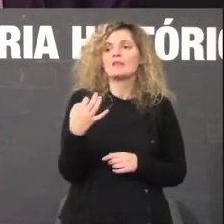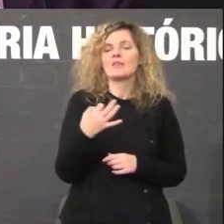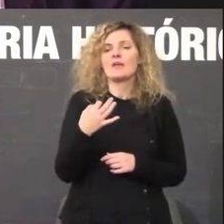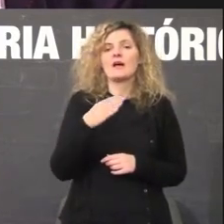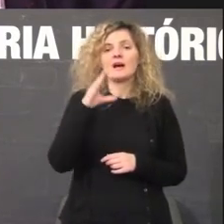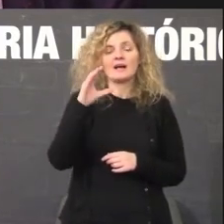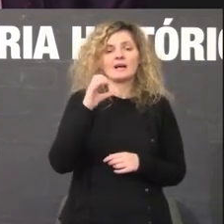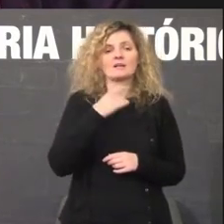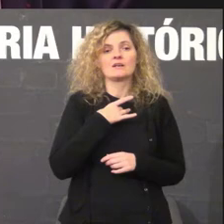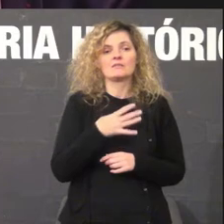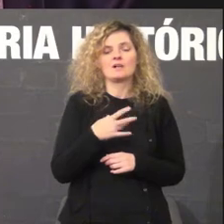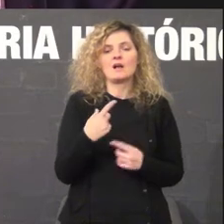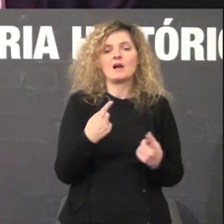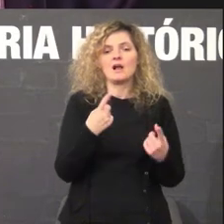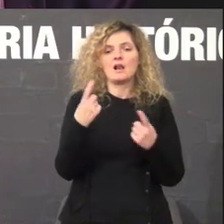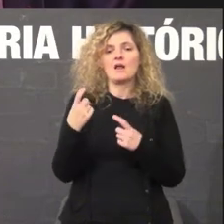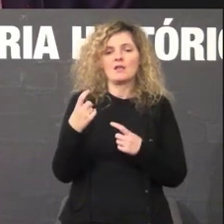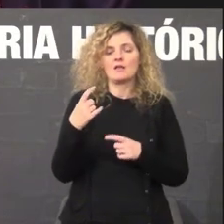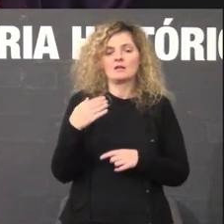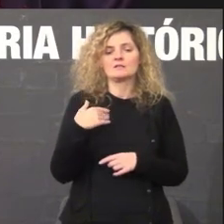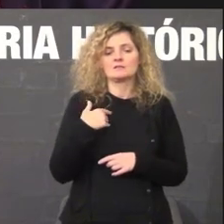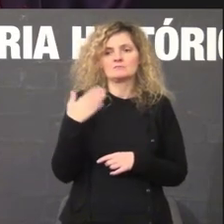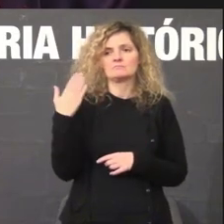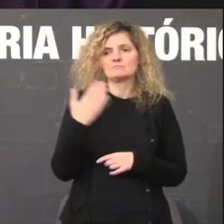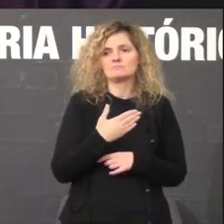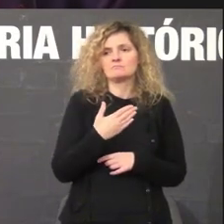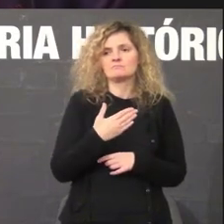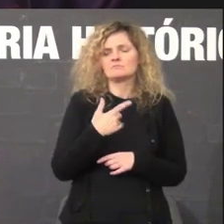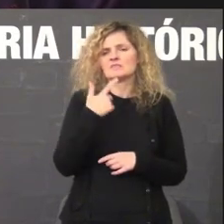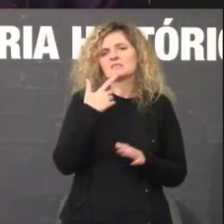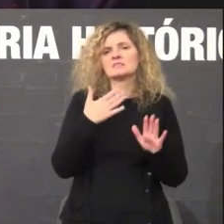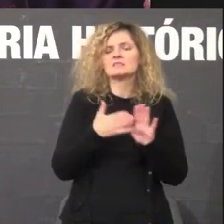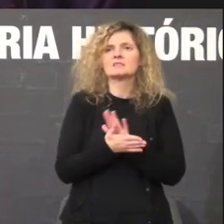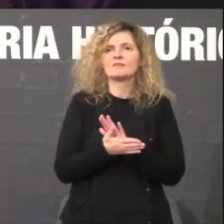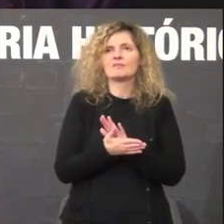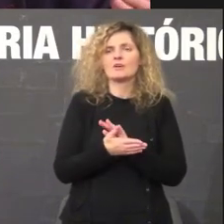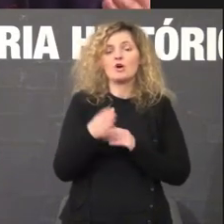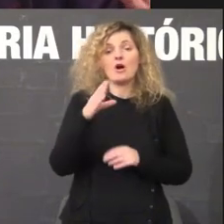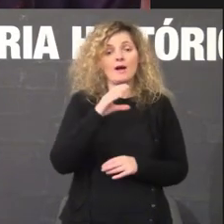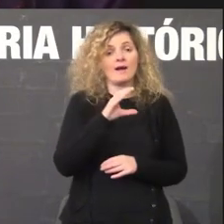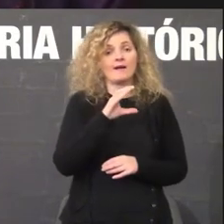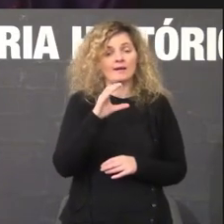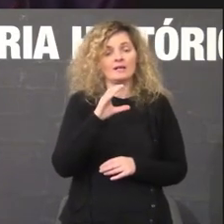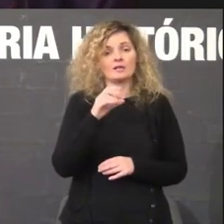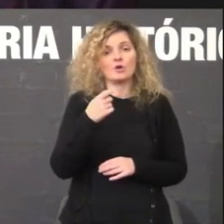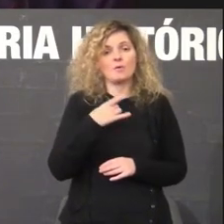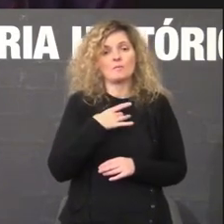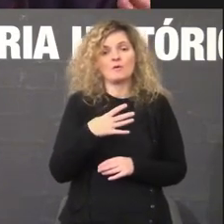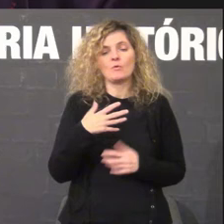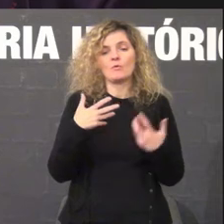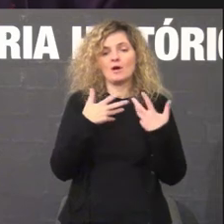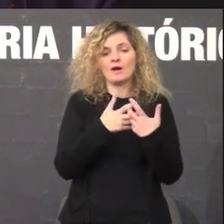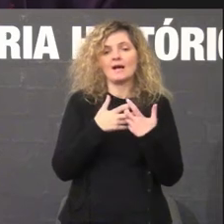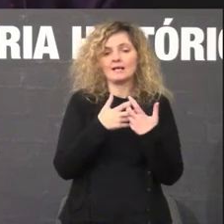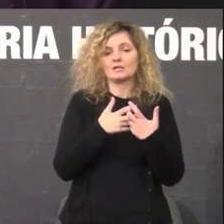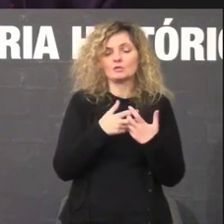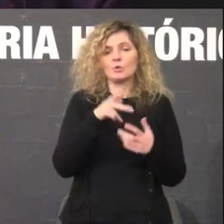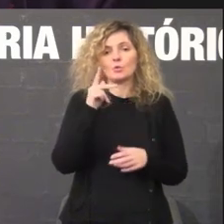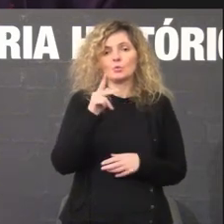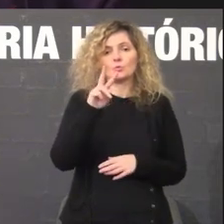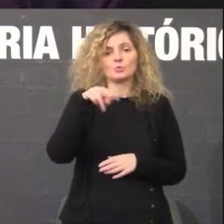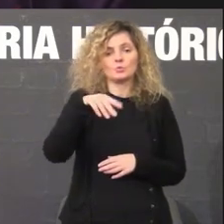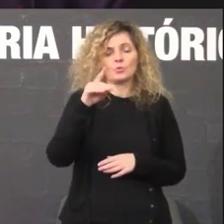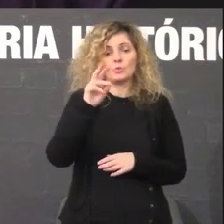Blanco les hacía faenas a los americanos. Es decir, Carrero Blanco, en la guerra del Yom Kippur, que había sido